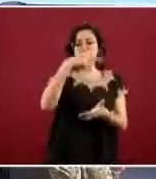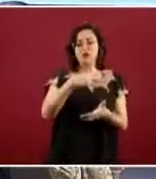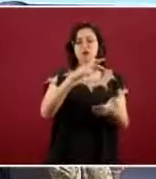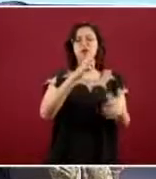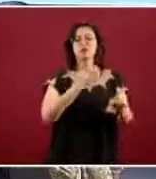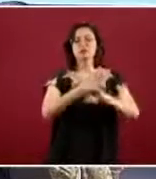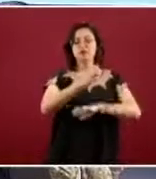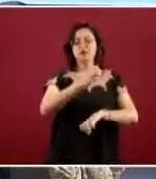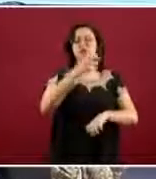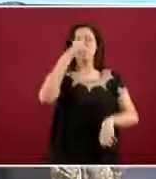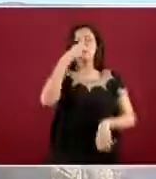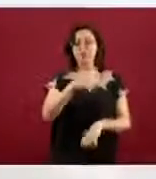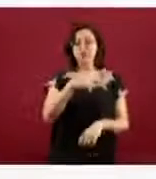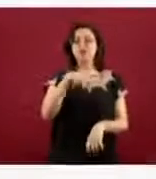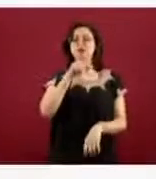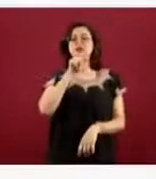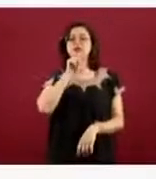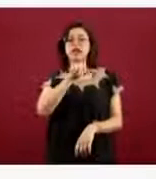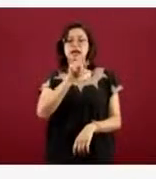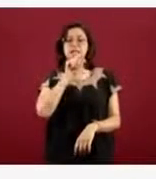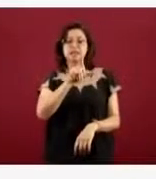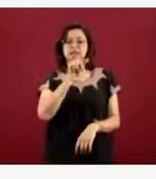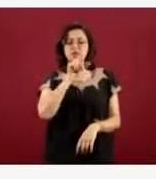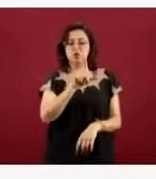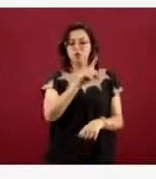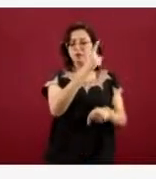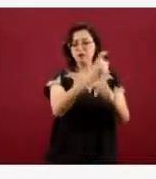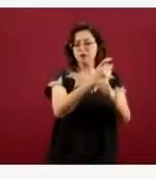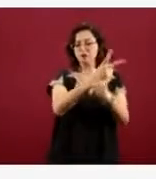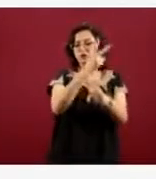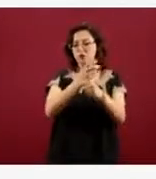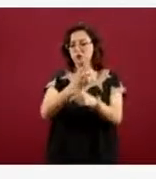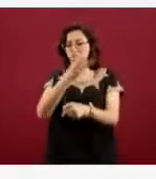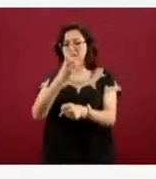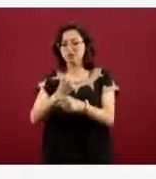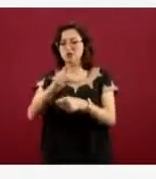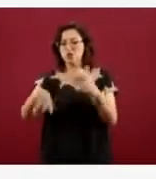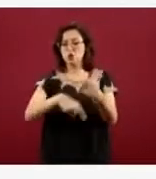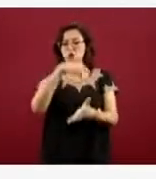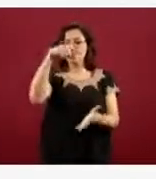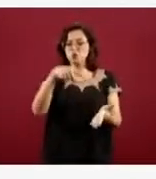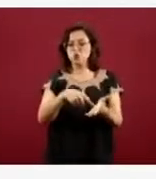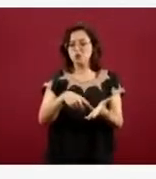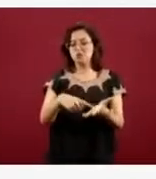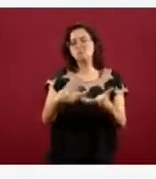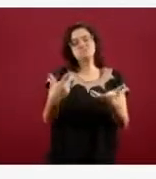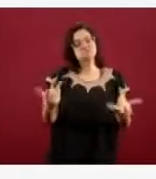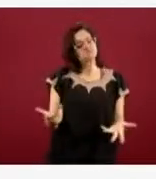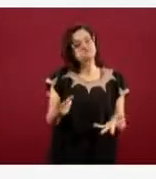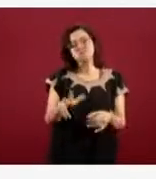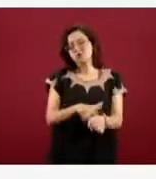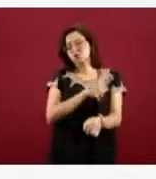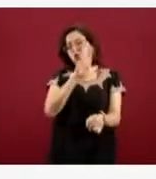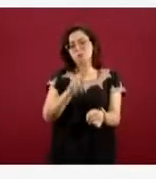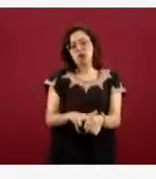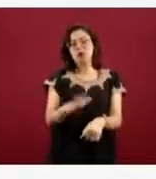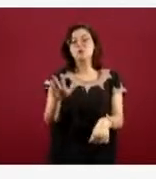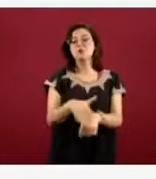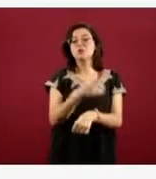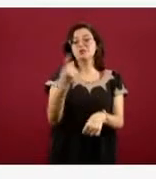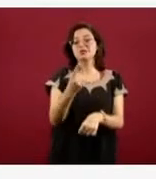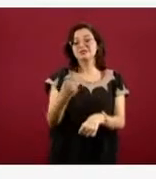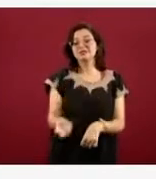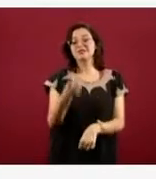Jalisco, precisamente en los primeros lugares. Esto realmente no es tanto de extrañarse. Recuerden que son los